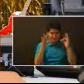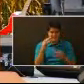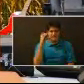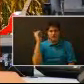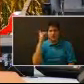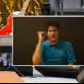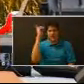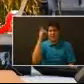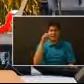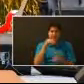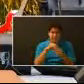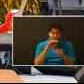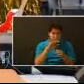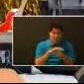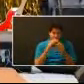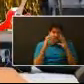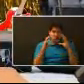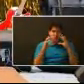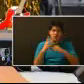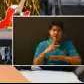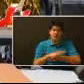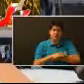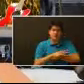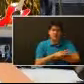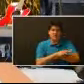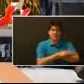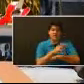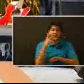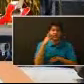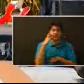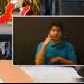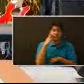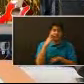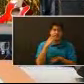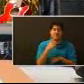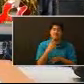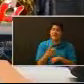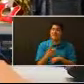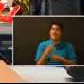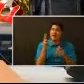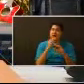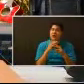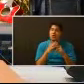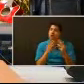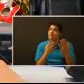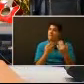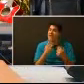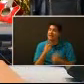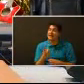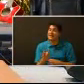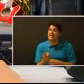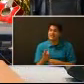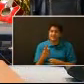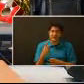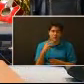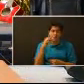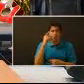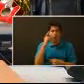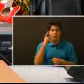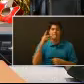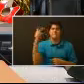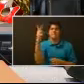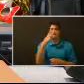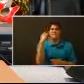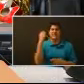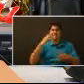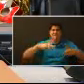secreto, cuidando las ovejas de su padre. Y mire cómo le llaman, el valiente y vigoroso, hombre valiente, vigoroso,